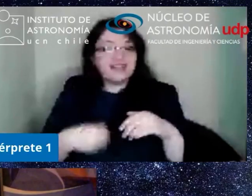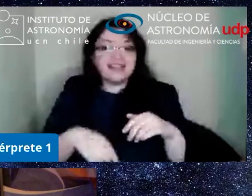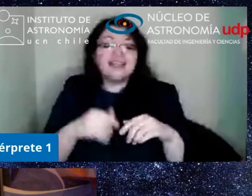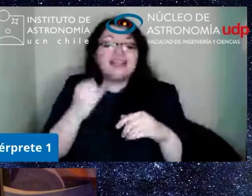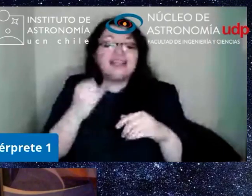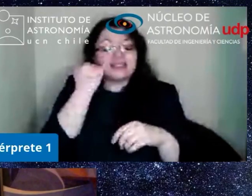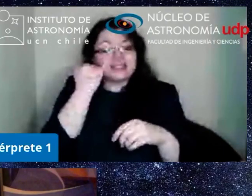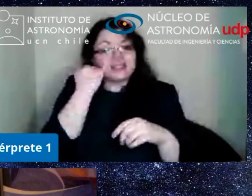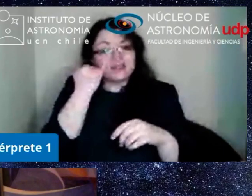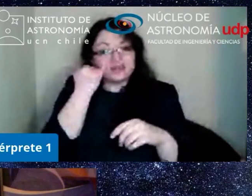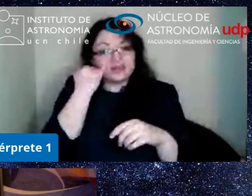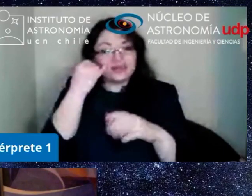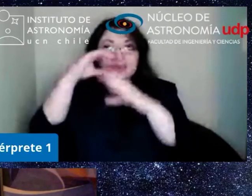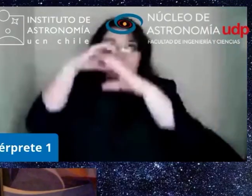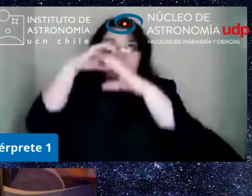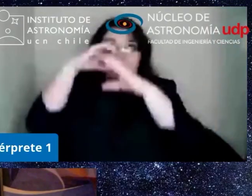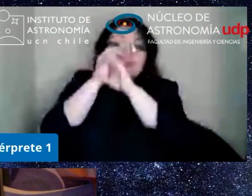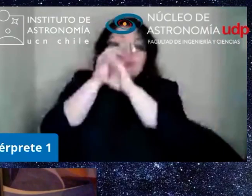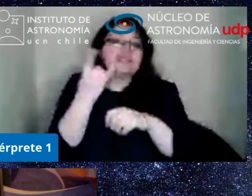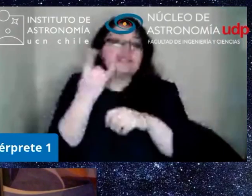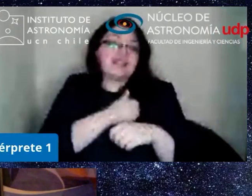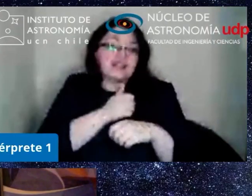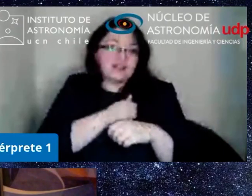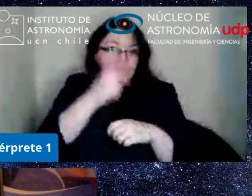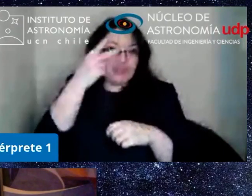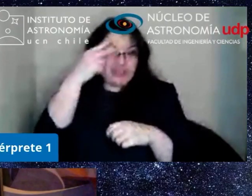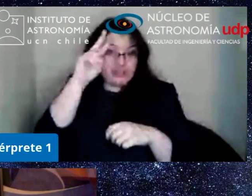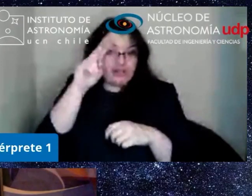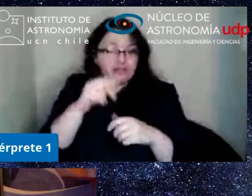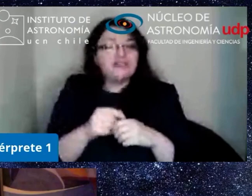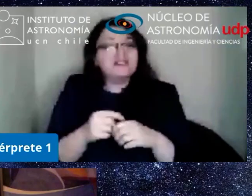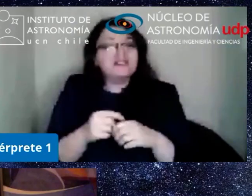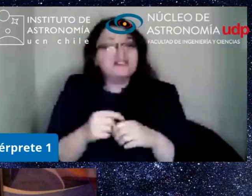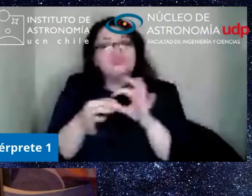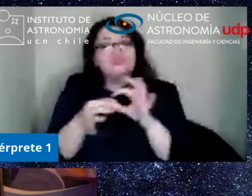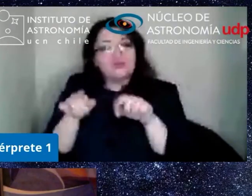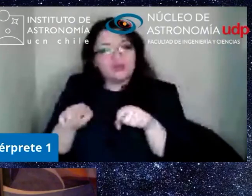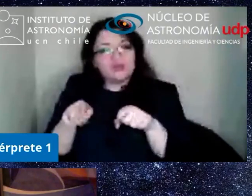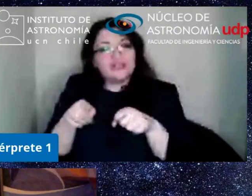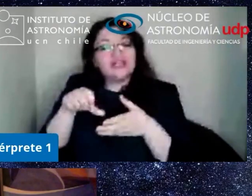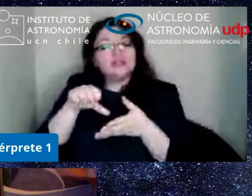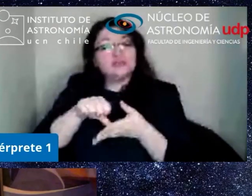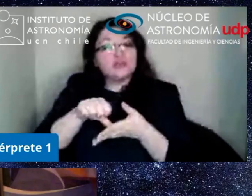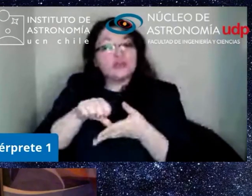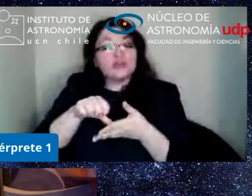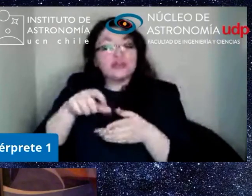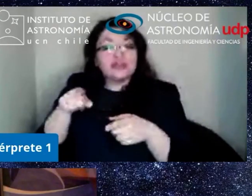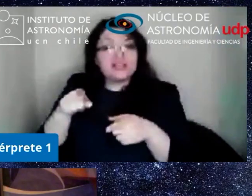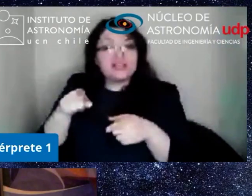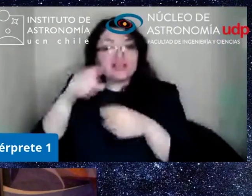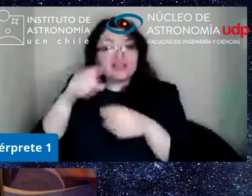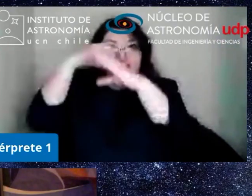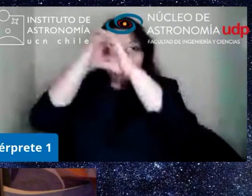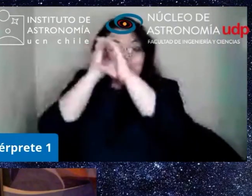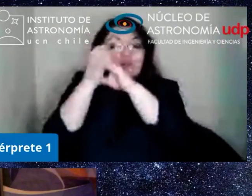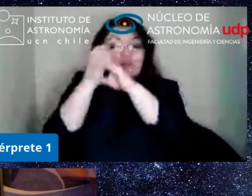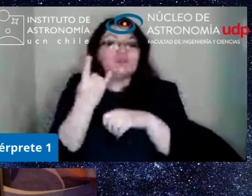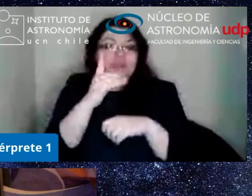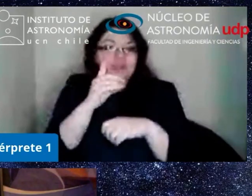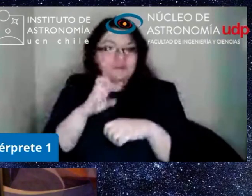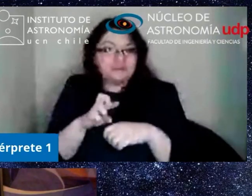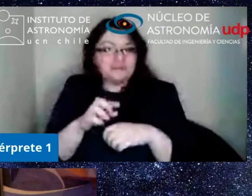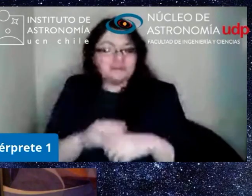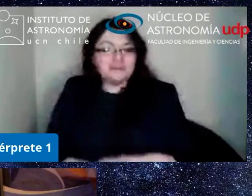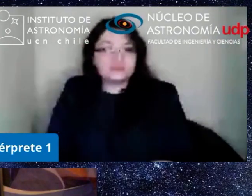Universidad Católica del Norte en coordinación con el Núcleo de Astronomía de la Universidad Diego Portales. Eh,